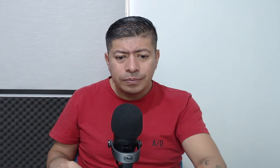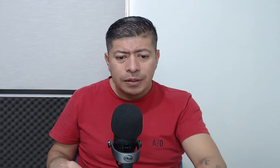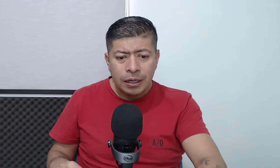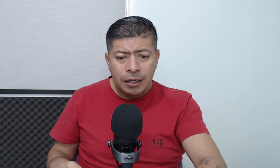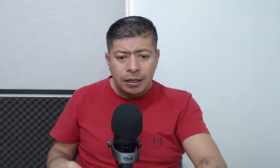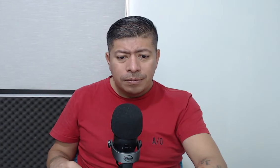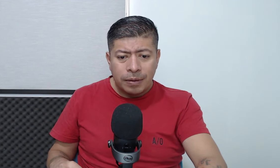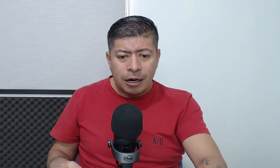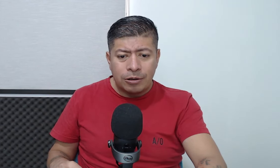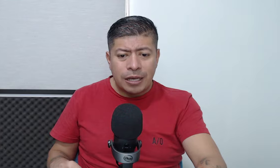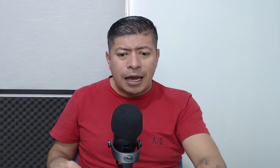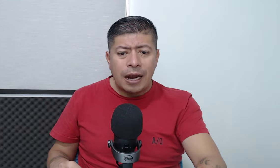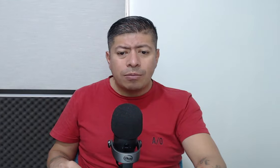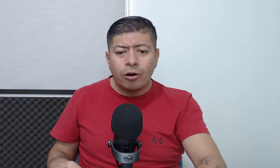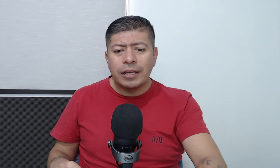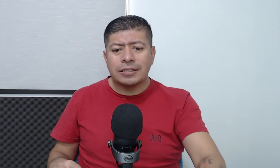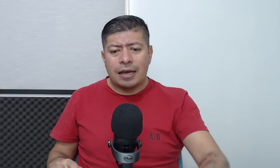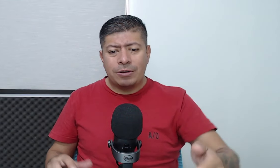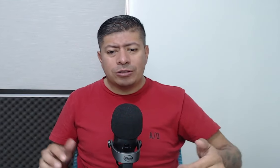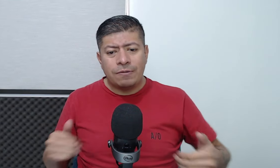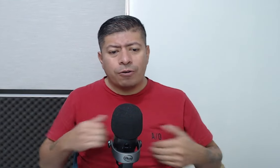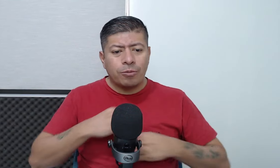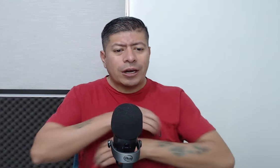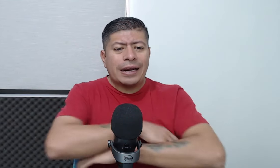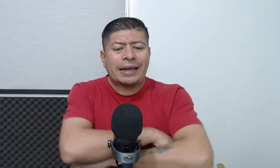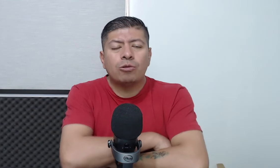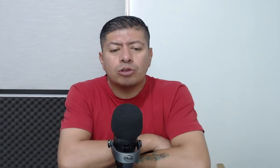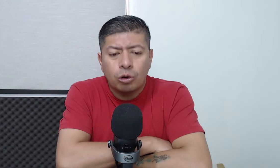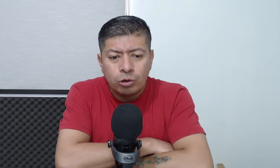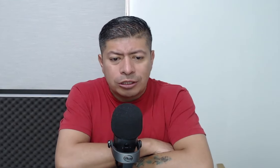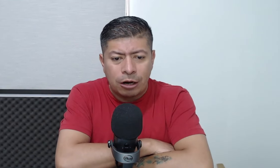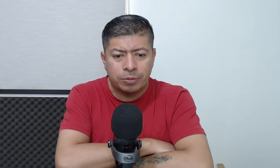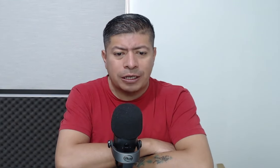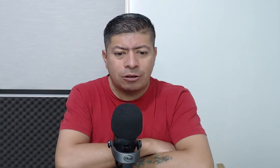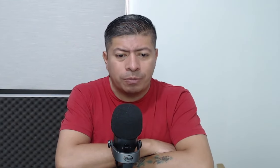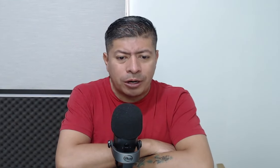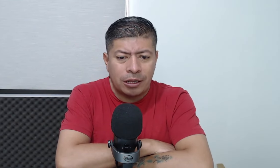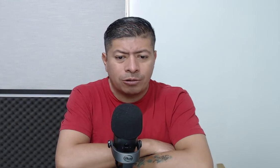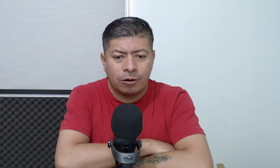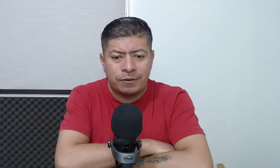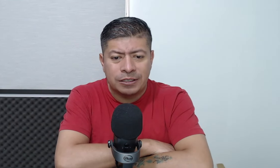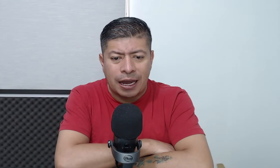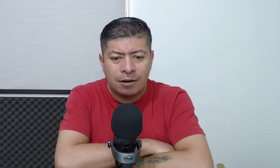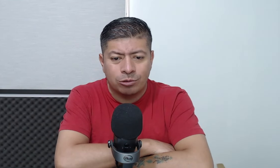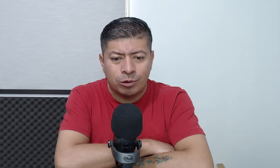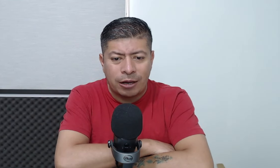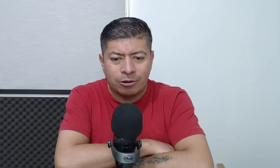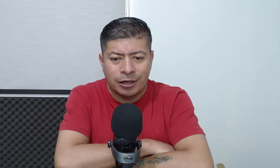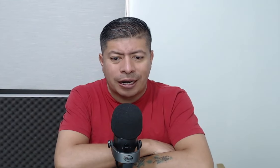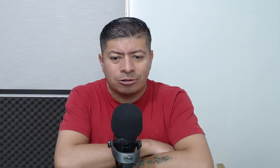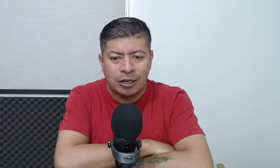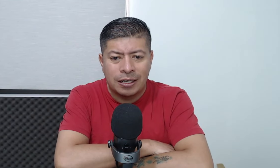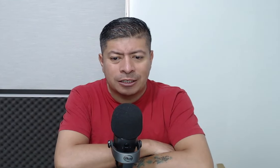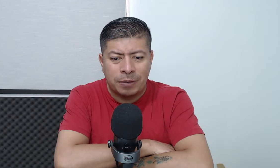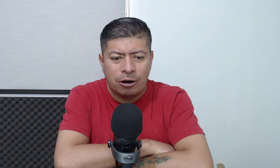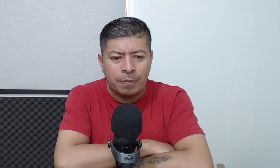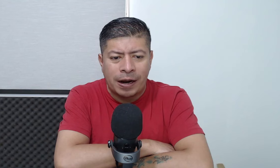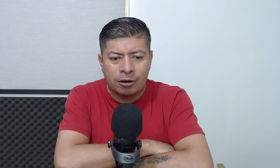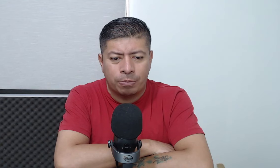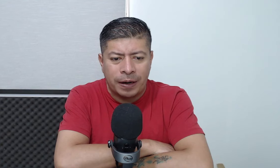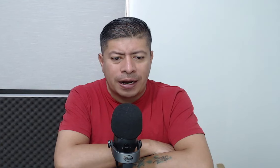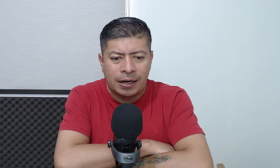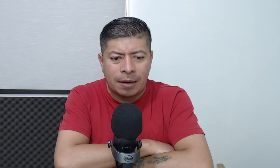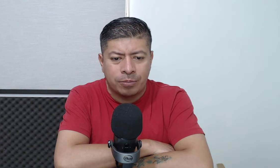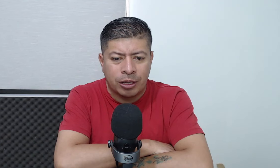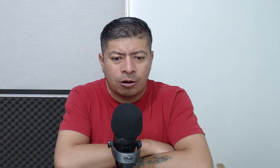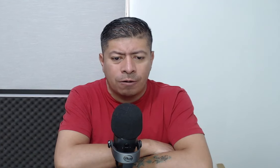Luisa María Luisa albores amigos informó que el recurso judicial obtenido por el deudor fiscal usurero Ricardo Salinas pliego para